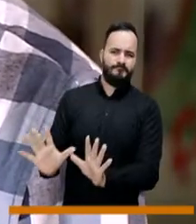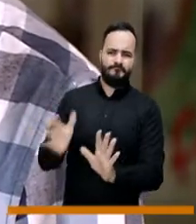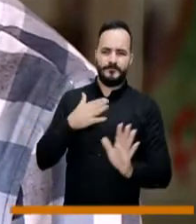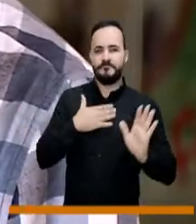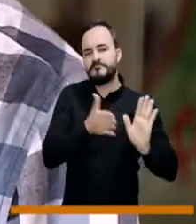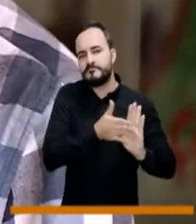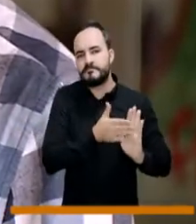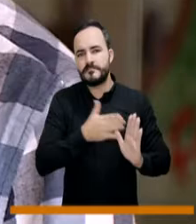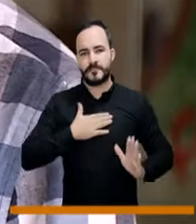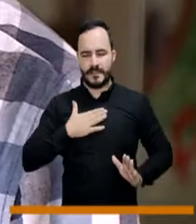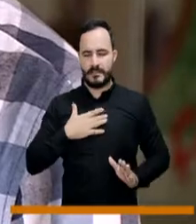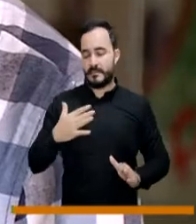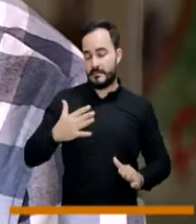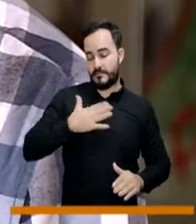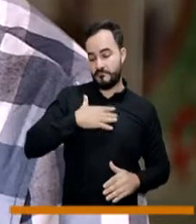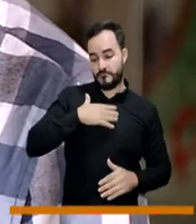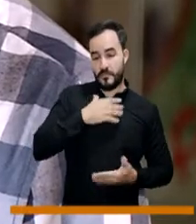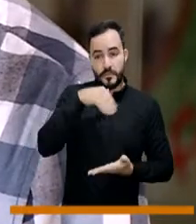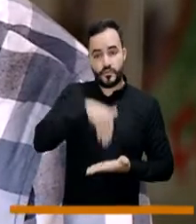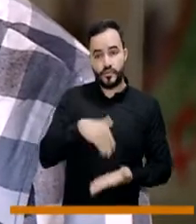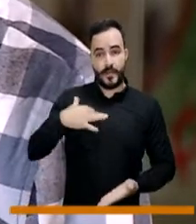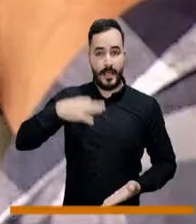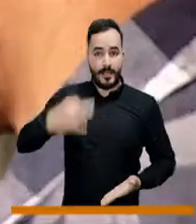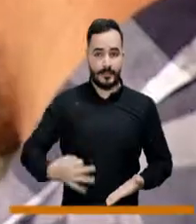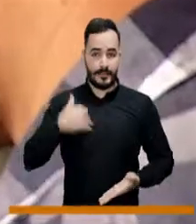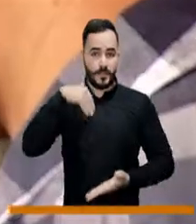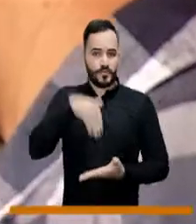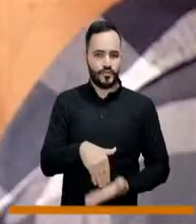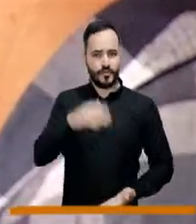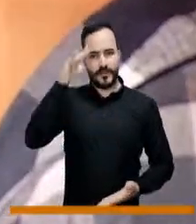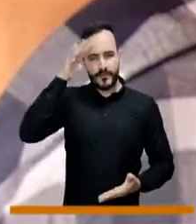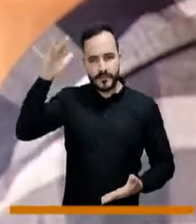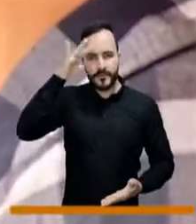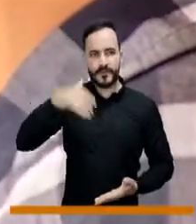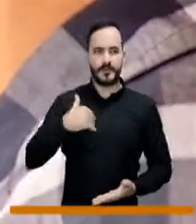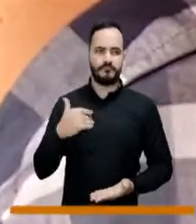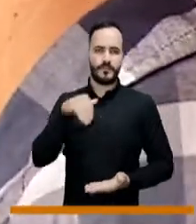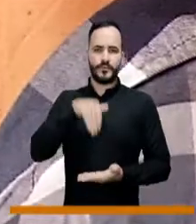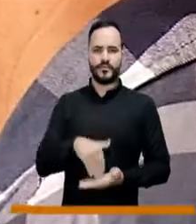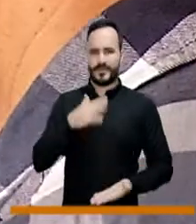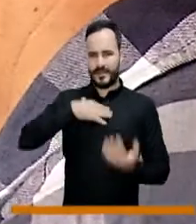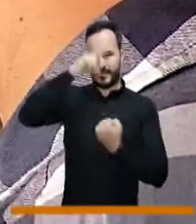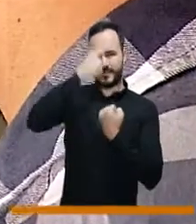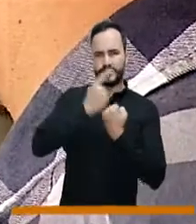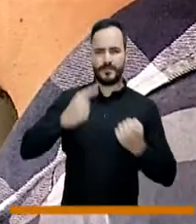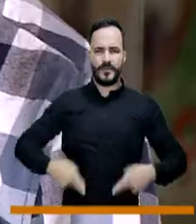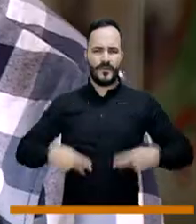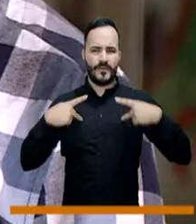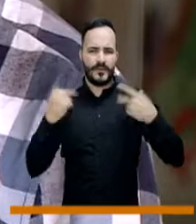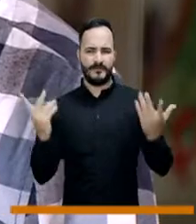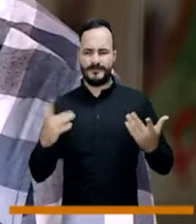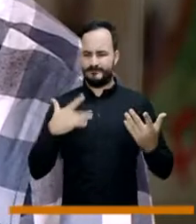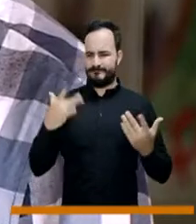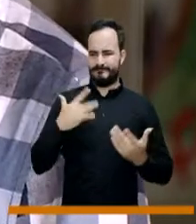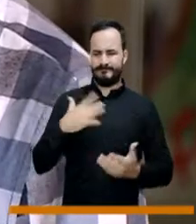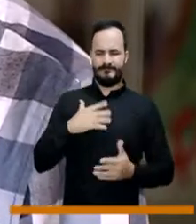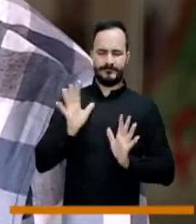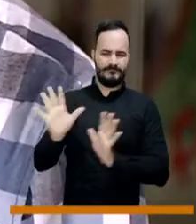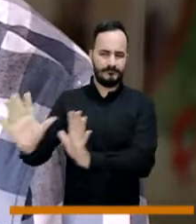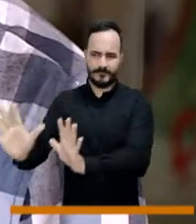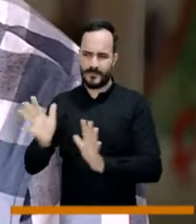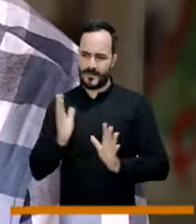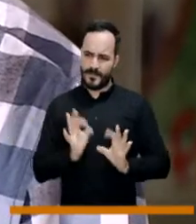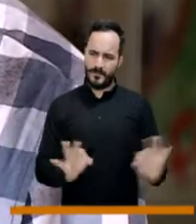todo en argumentos éticos, en argumentos filosóficos, en principios de vida que reivindican